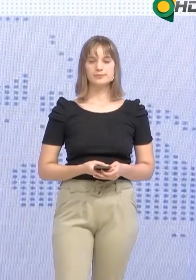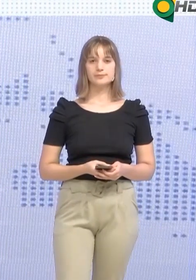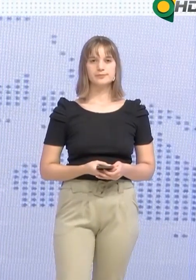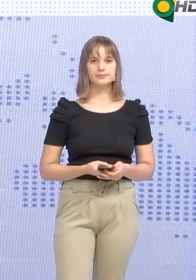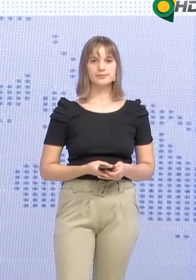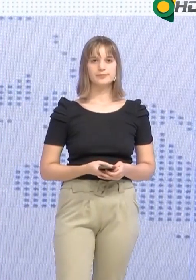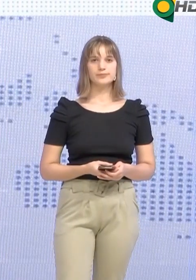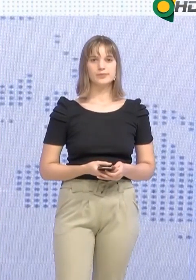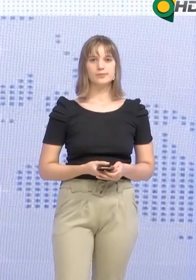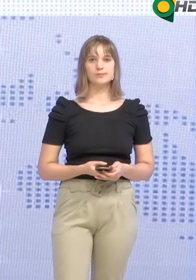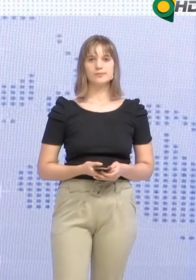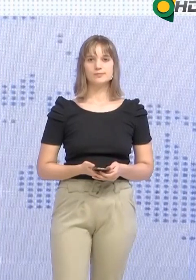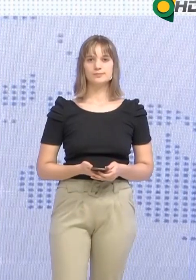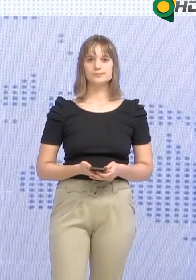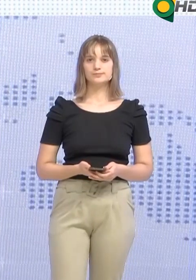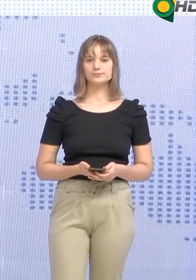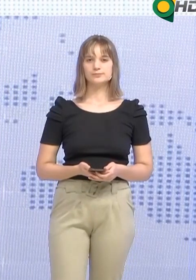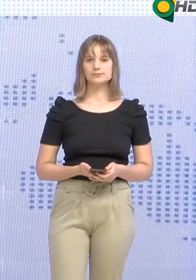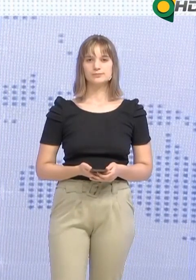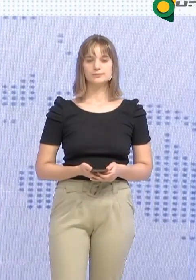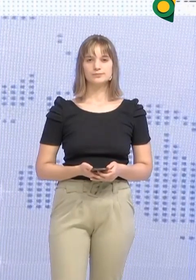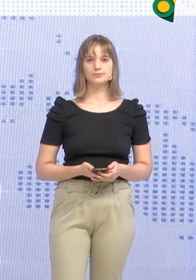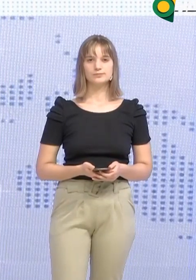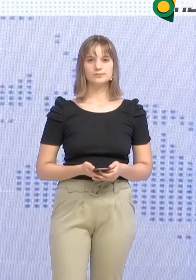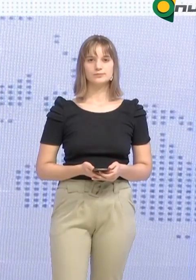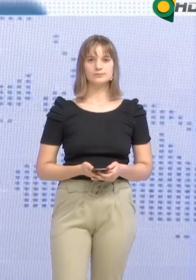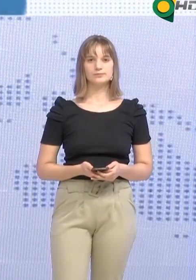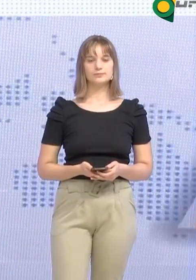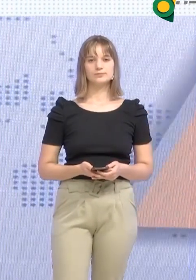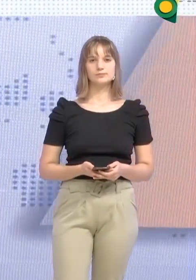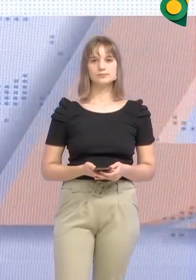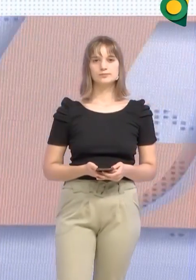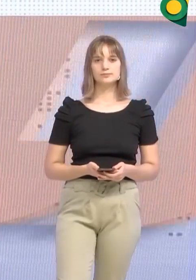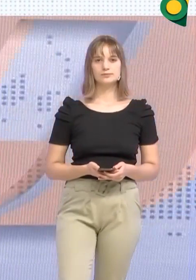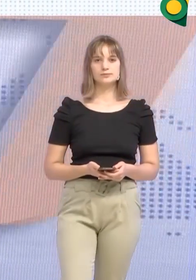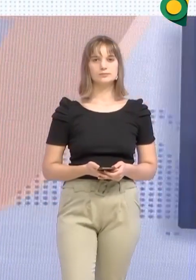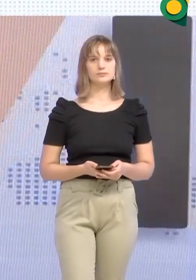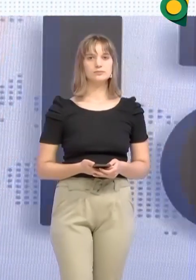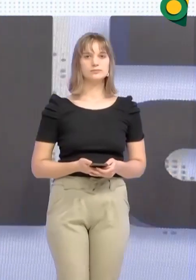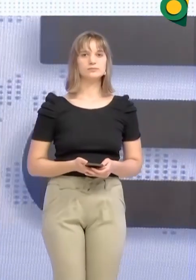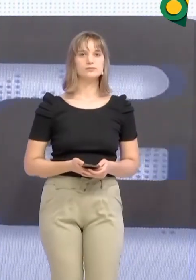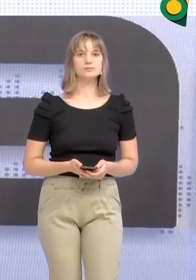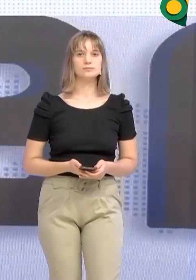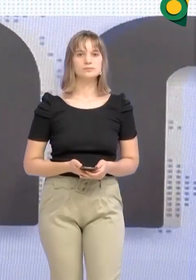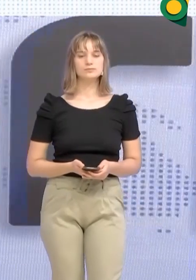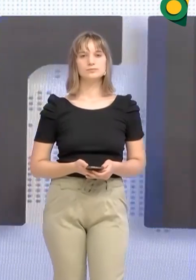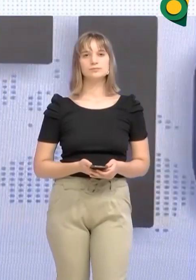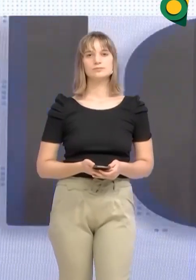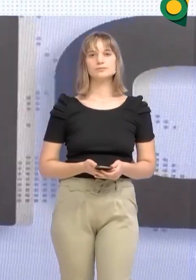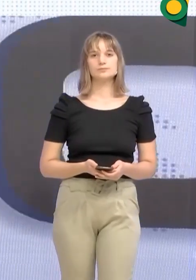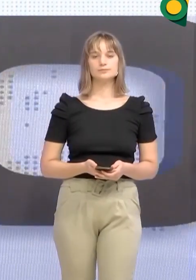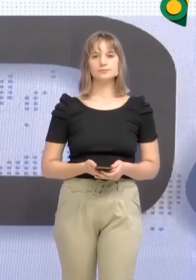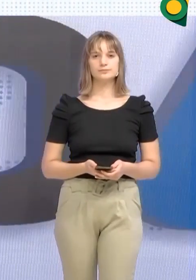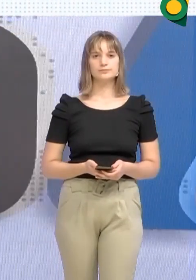ya hizo algo. Y si advierto algo que no es de lo normal o habitual o no, pero ya